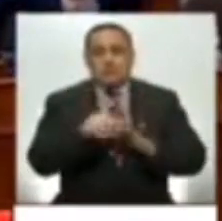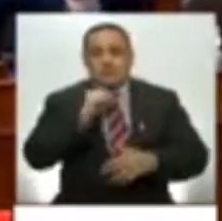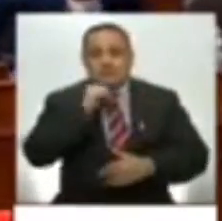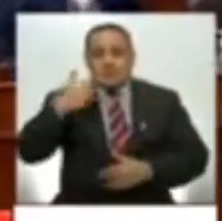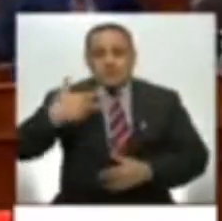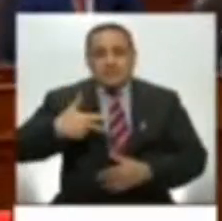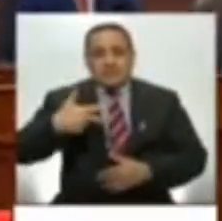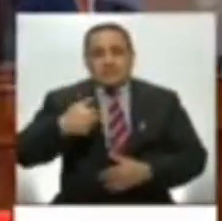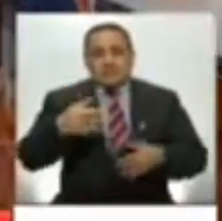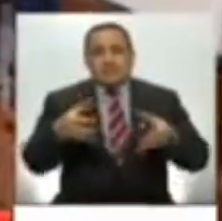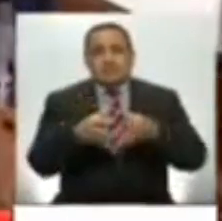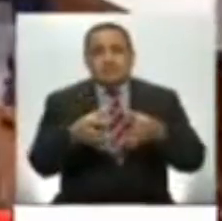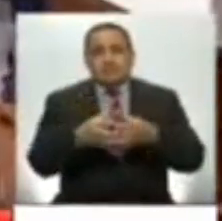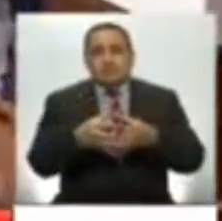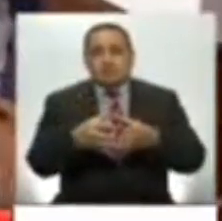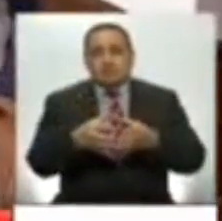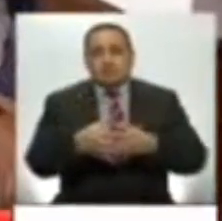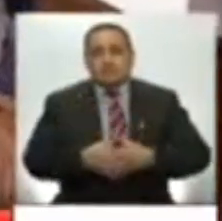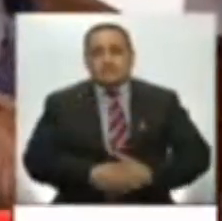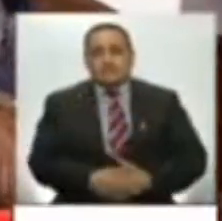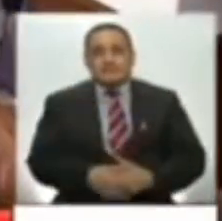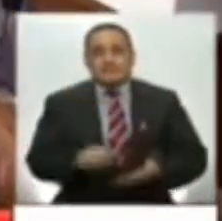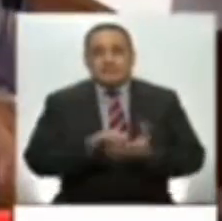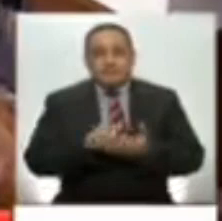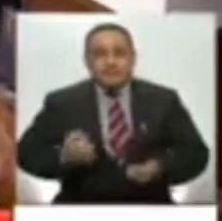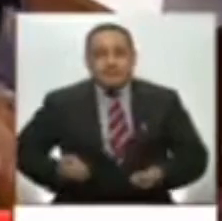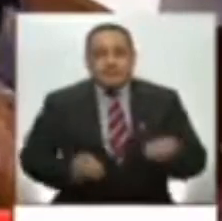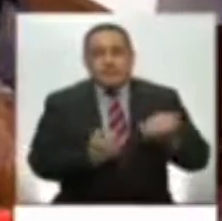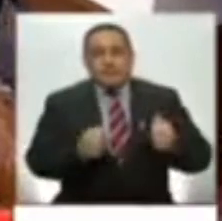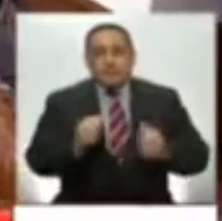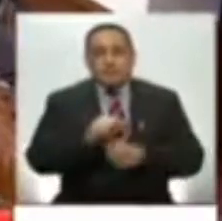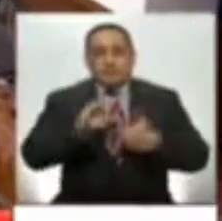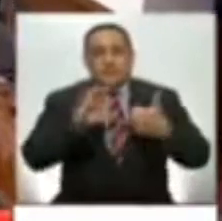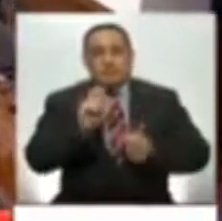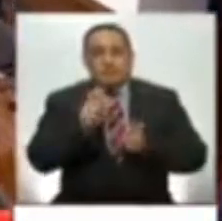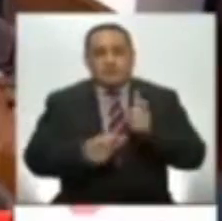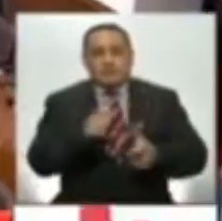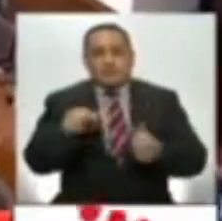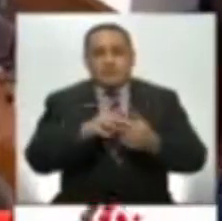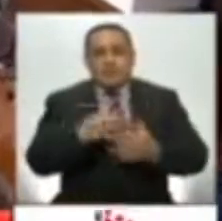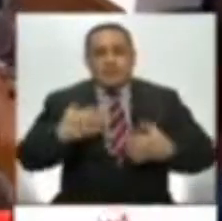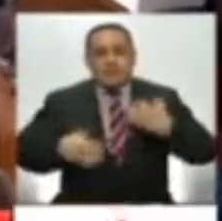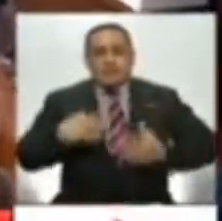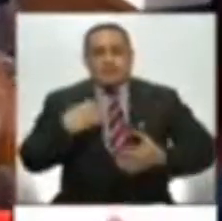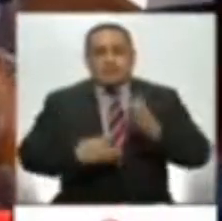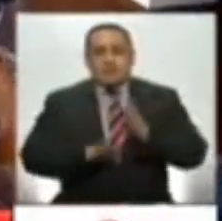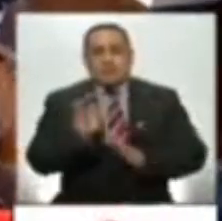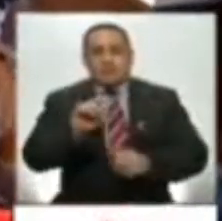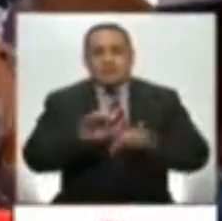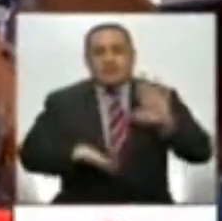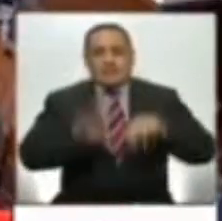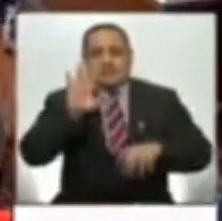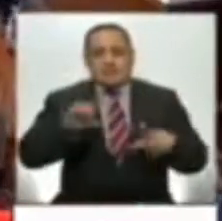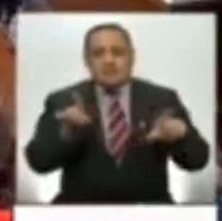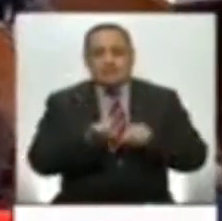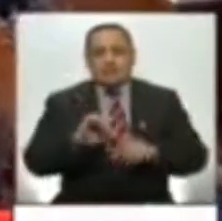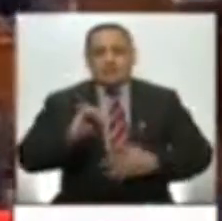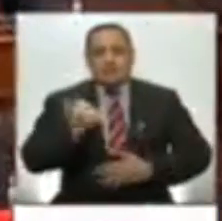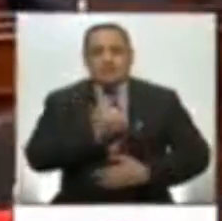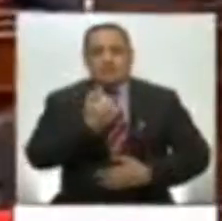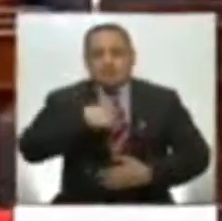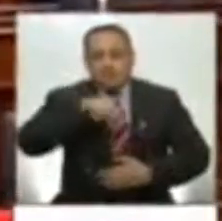que es conformado por Acción Popular con 16 integrantes, Alianza para el Progreso con 15, Somos Perú